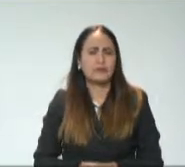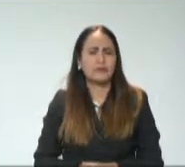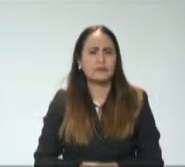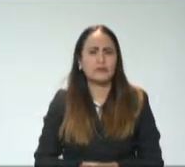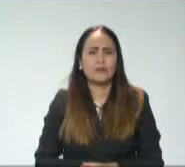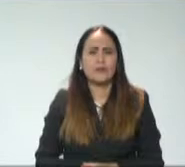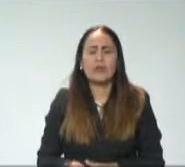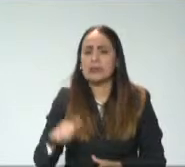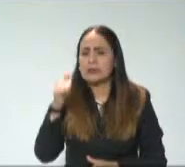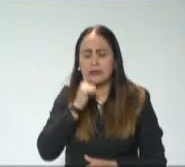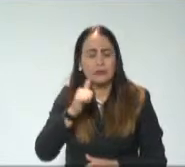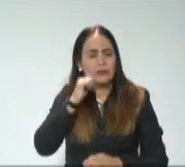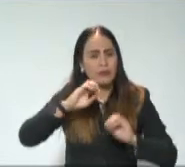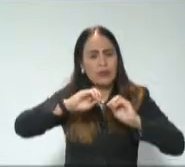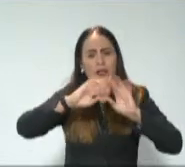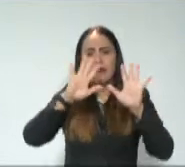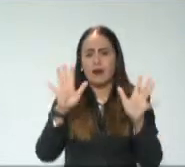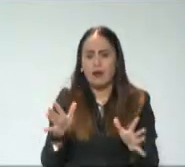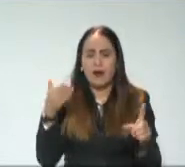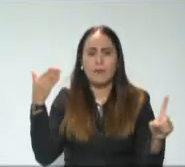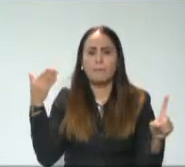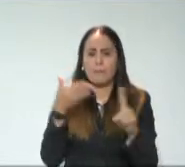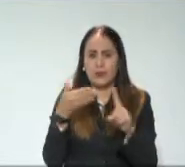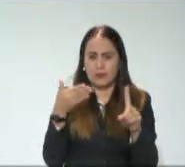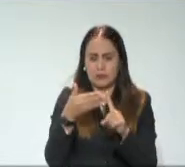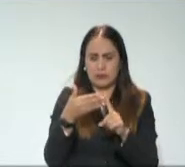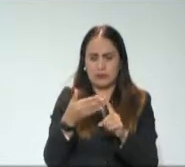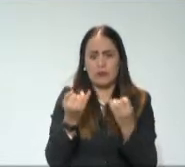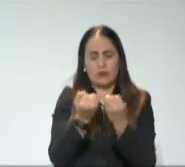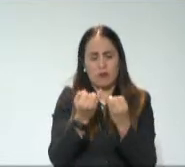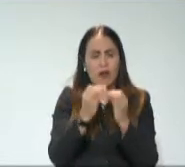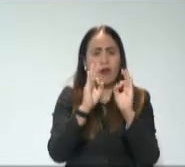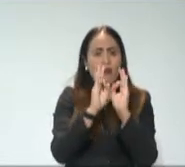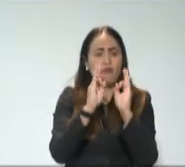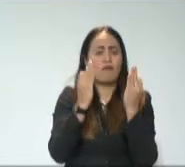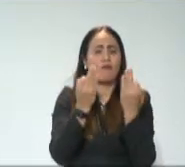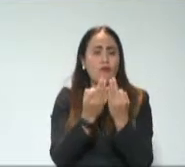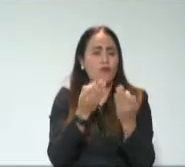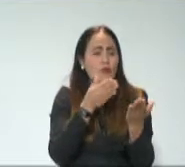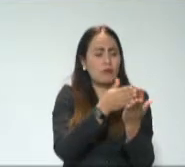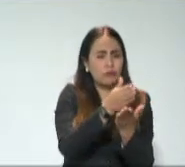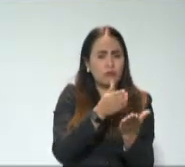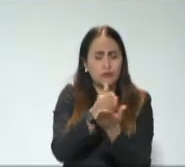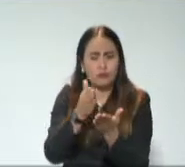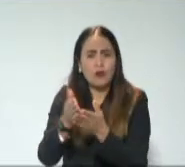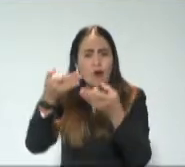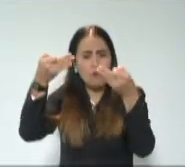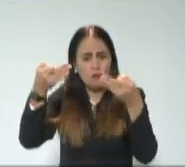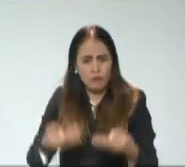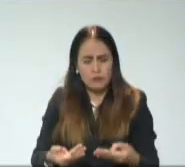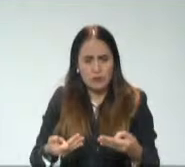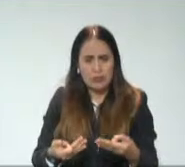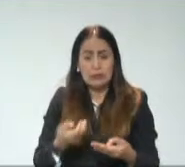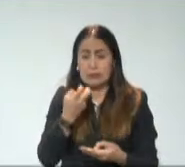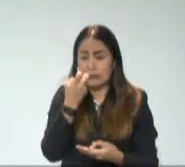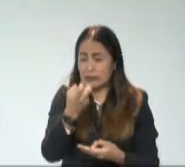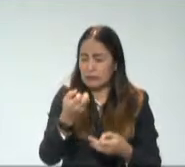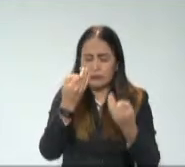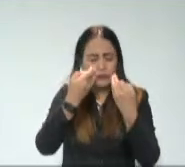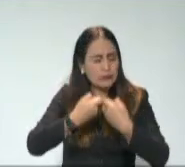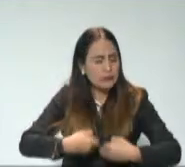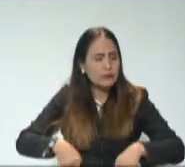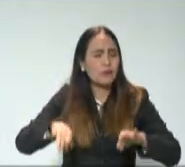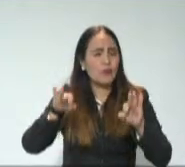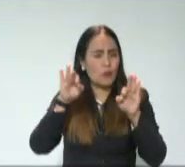manera clara y precisa y por canales insisto oficiales esto es fundamental